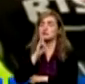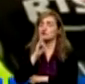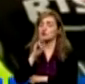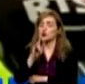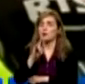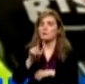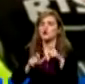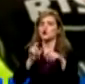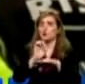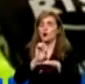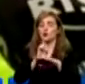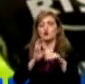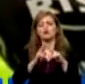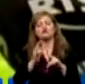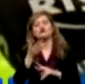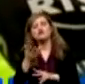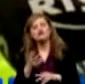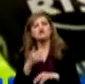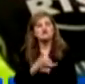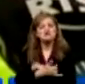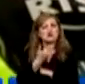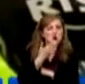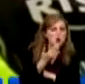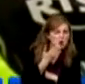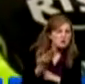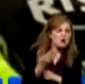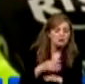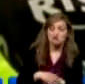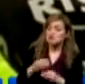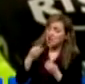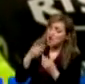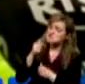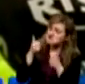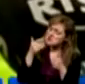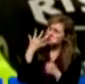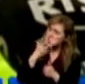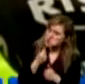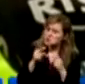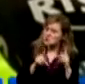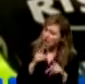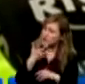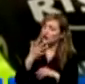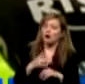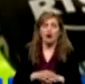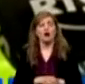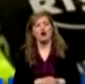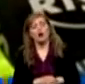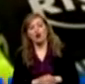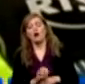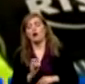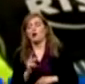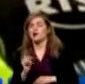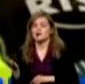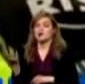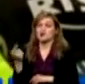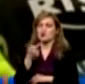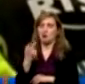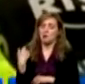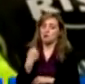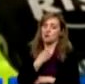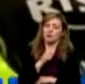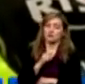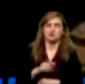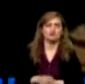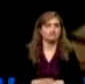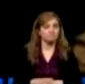en Estados Unidos, en Florida, y les pudieron brindar cierta información de nuestro país y ellos vieron que podían adaptarse